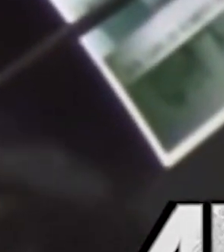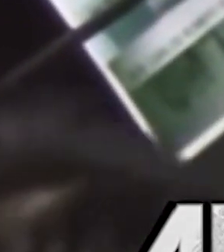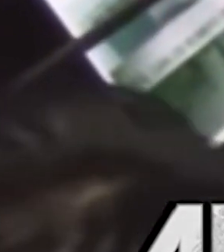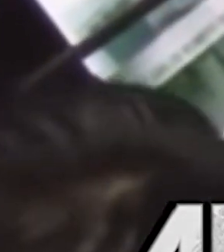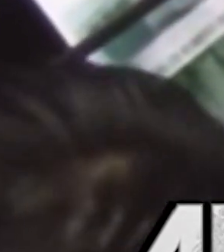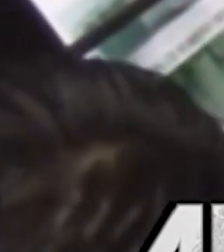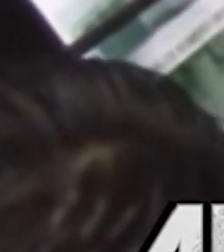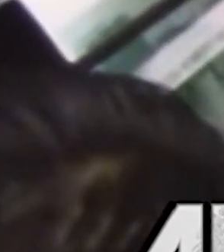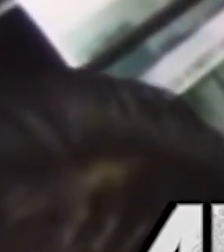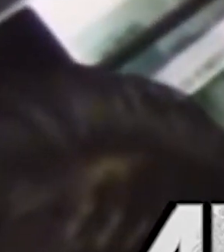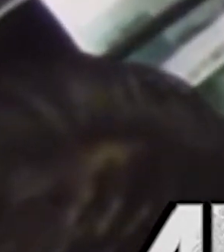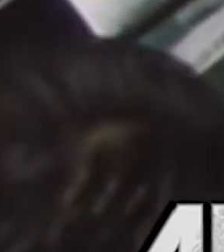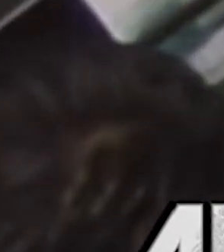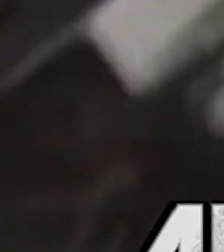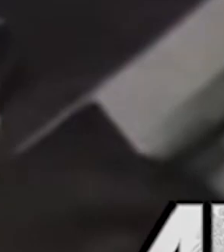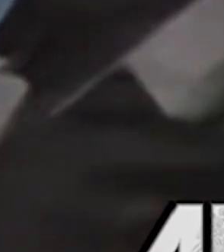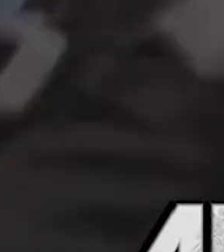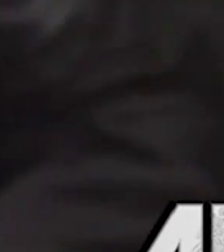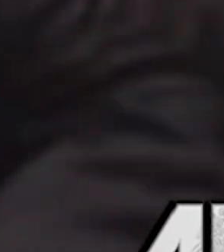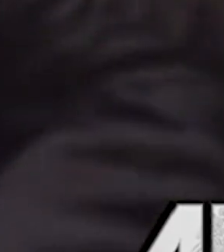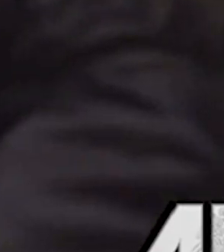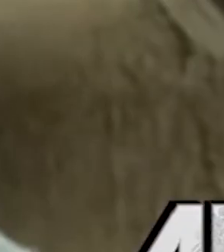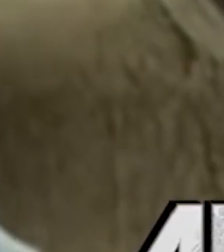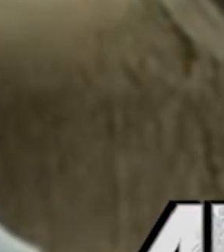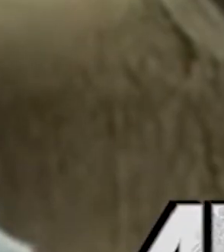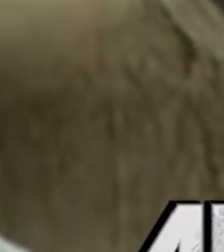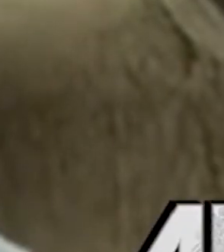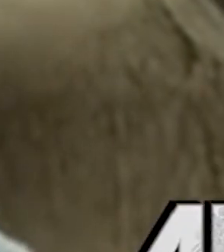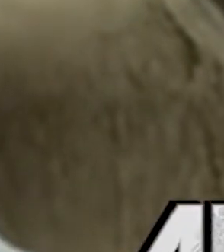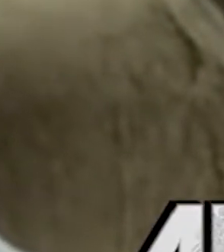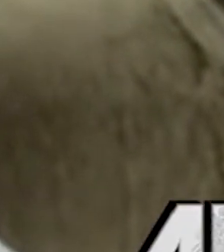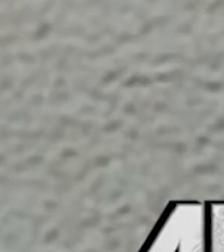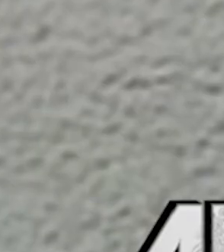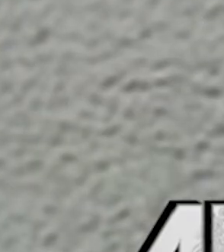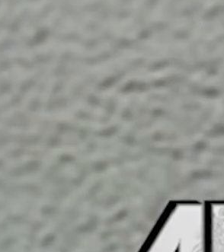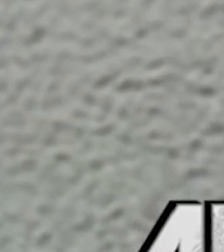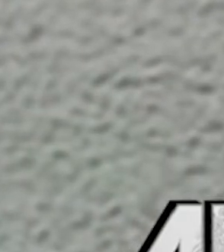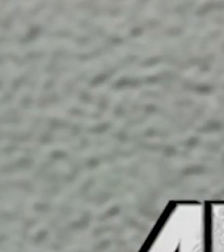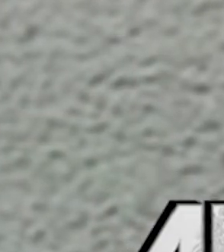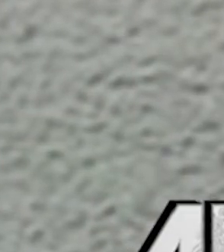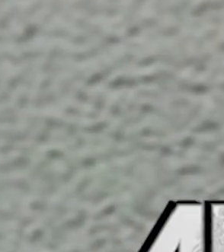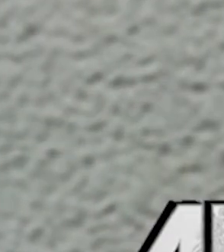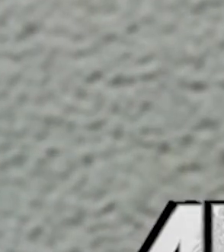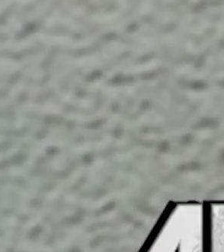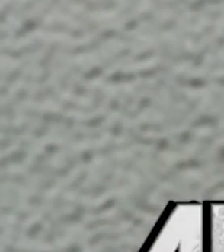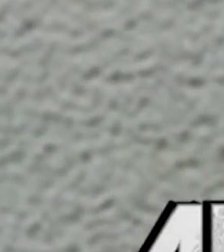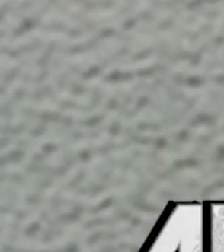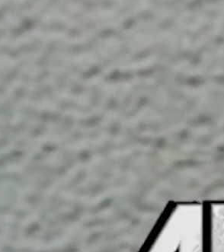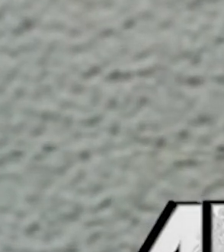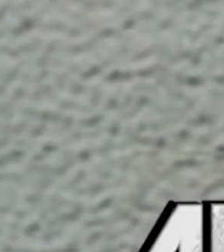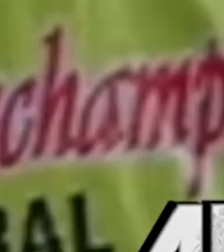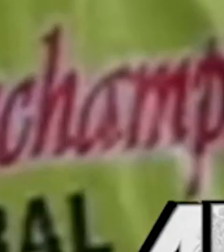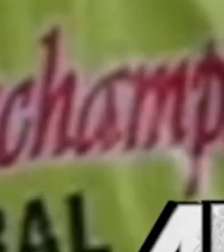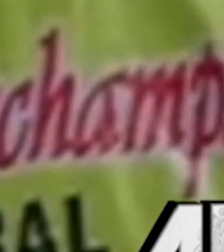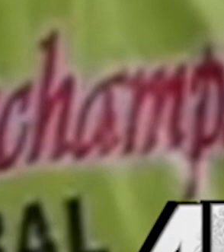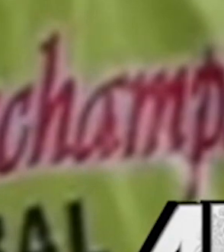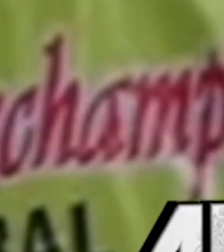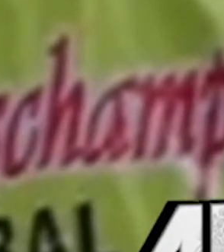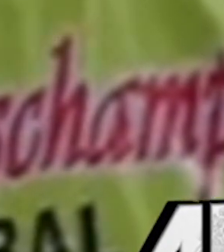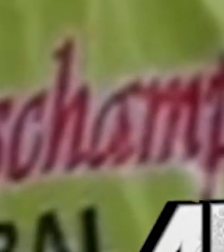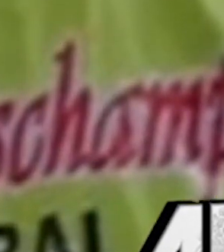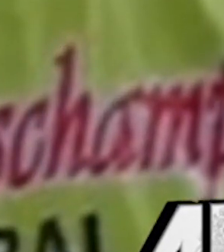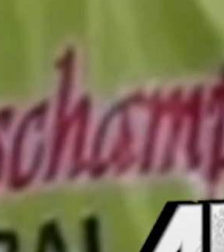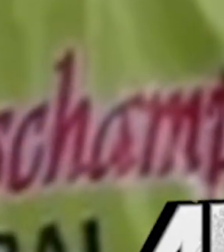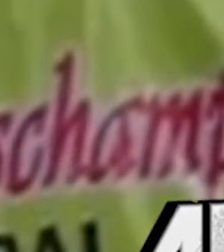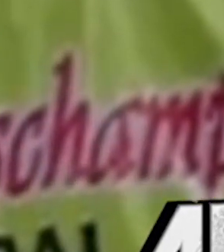razones, este personaje se había mantenido en la obscuridad y en la opacidad durante bastantes años. Y entre otras cosas, ante